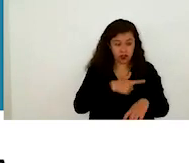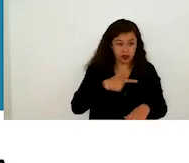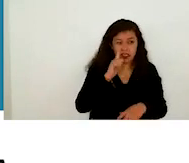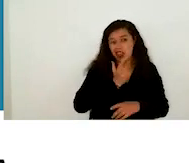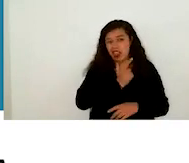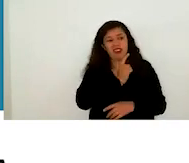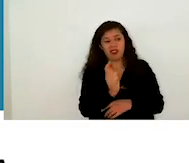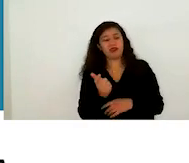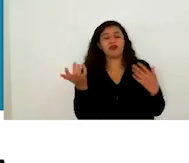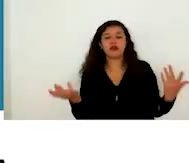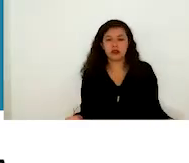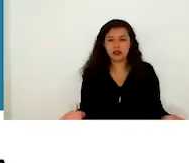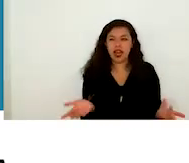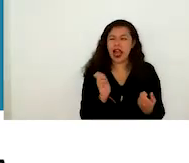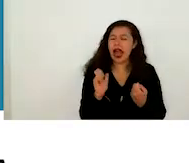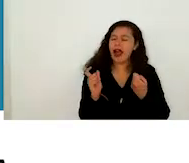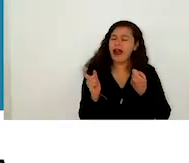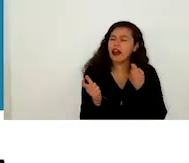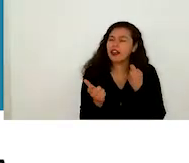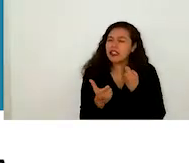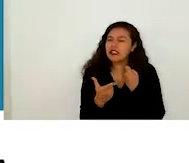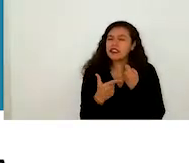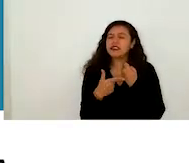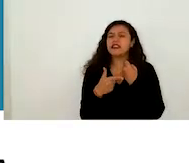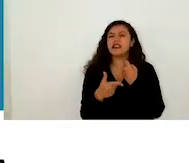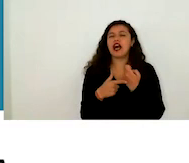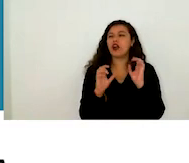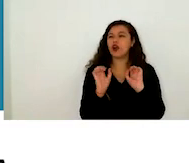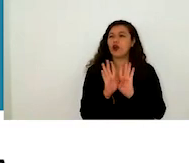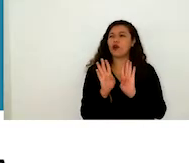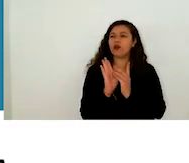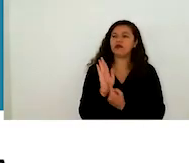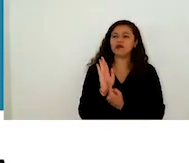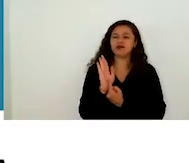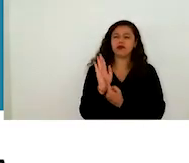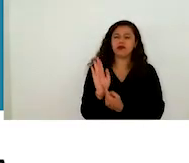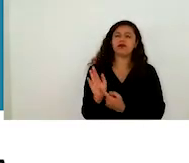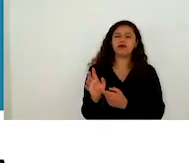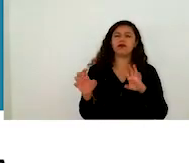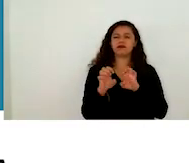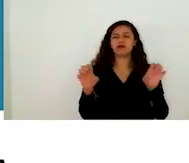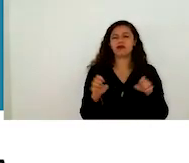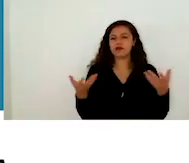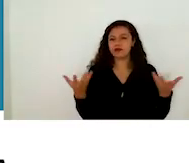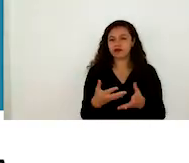hay algo que no es que no le está gustando vende el trabajo que realiza